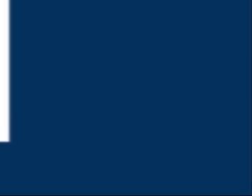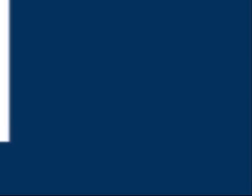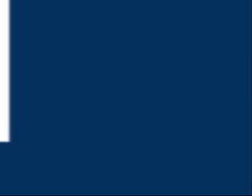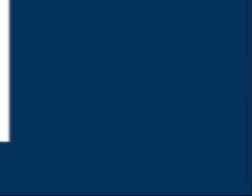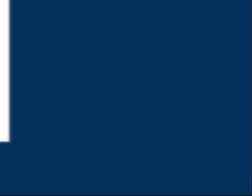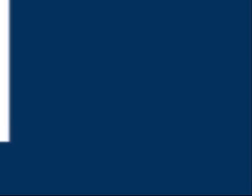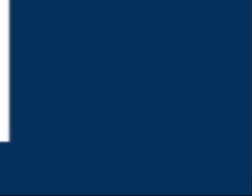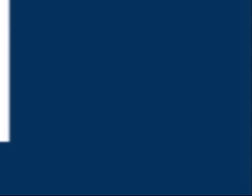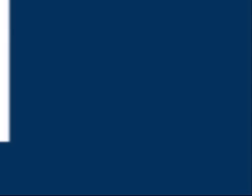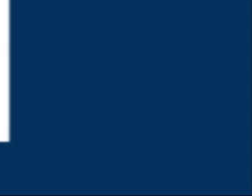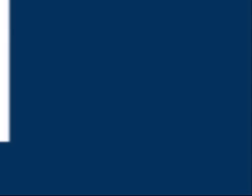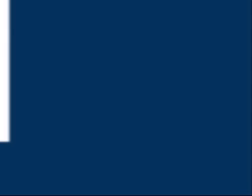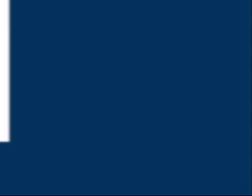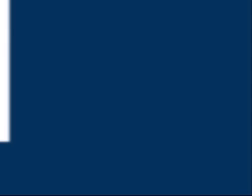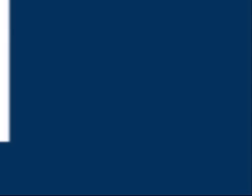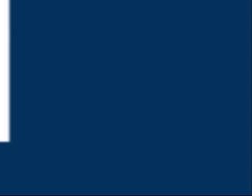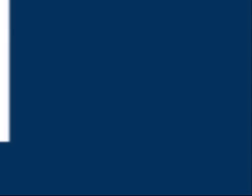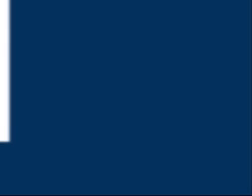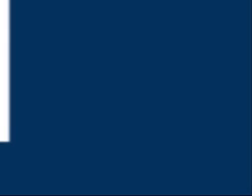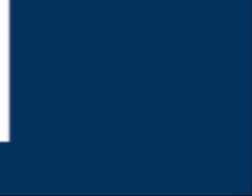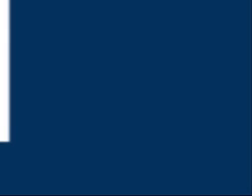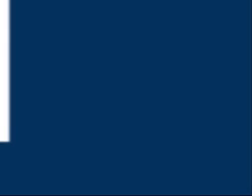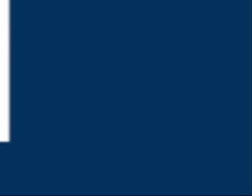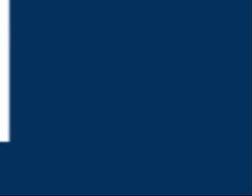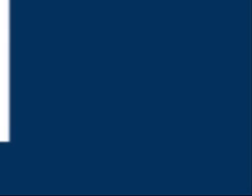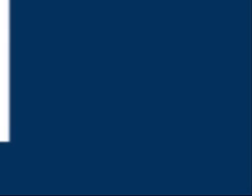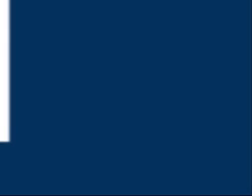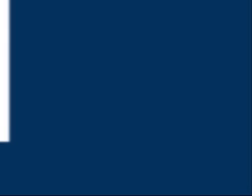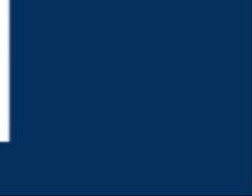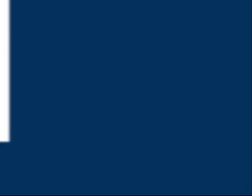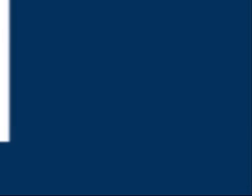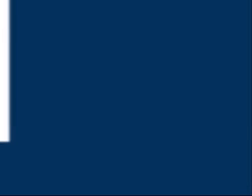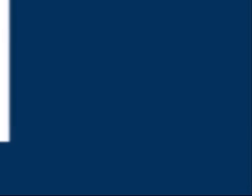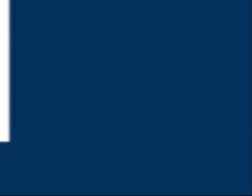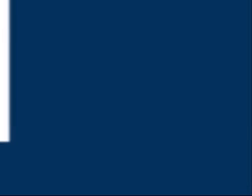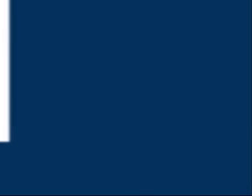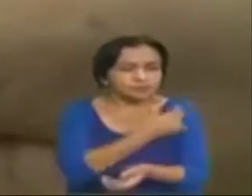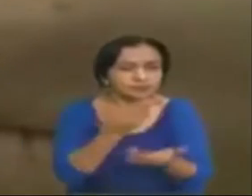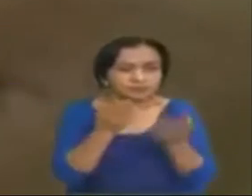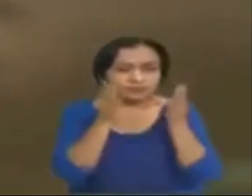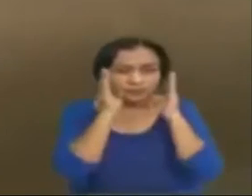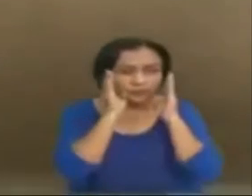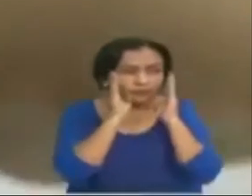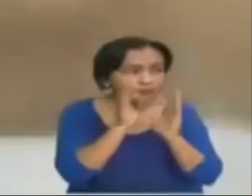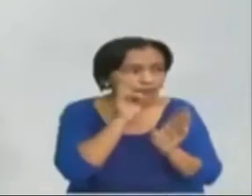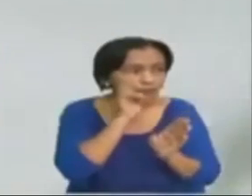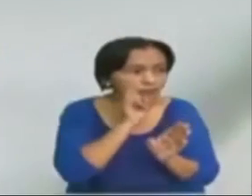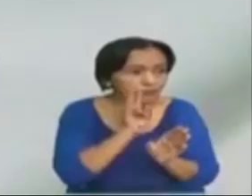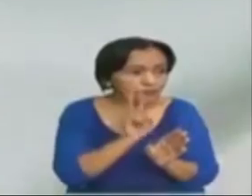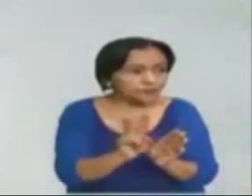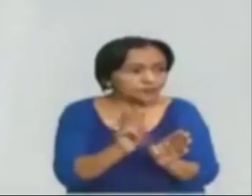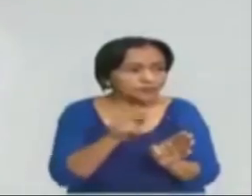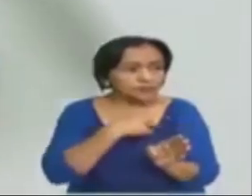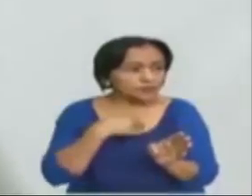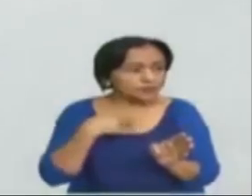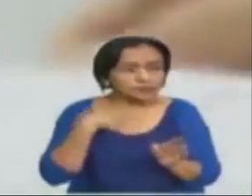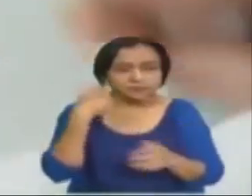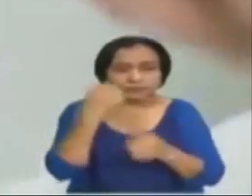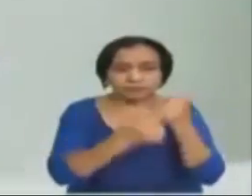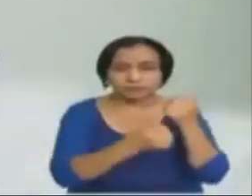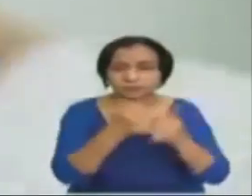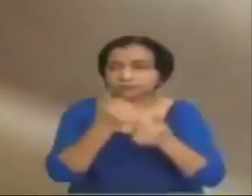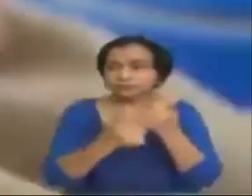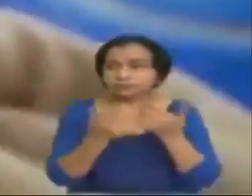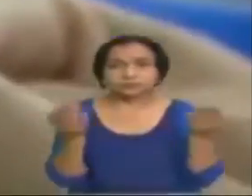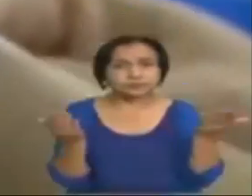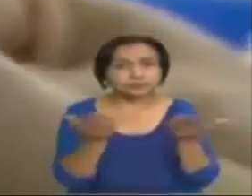22, el 23 en Las Minas y Managua, el 25 en Bilwi, Región Autónoma del Caribe